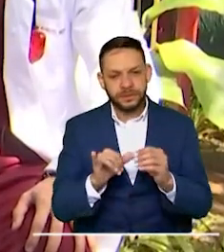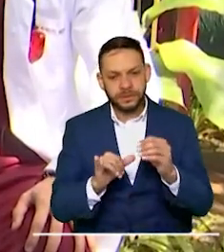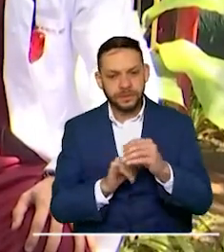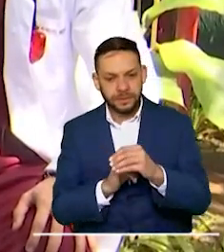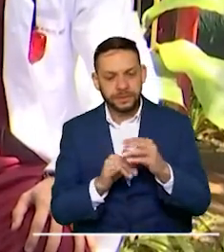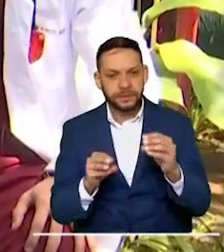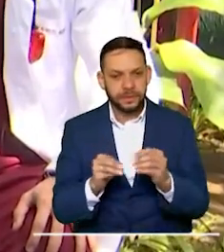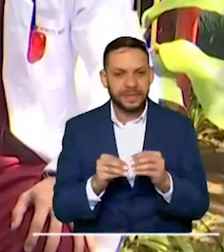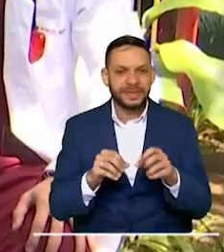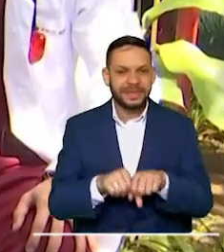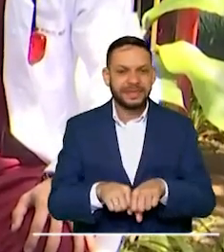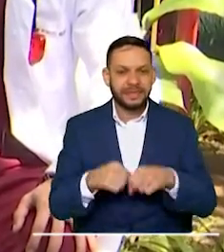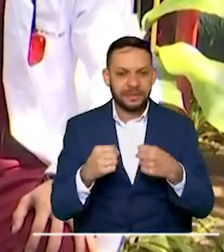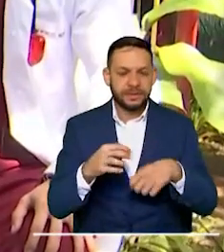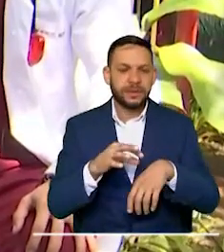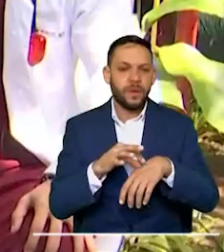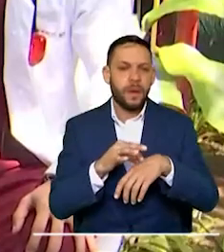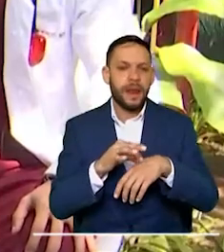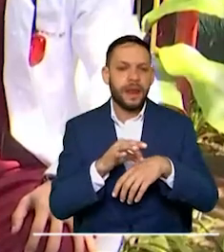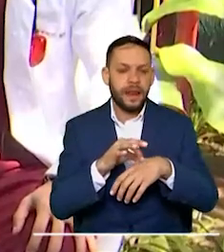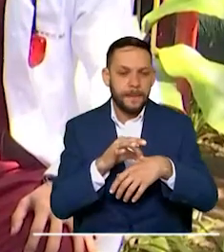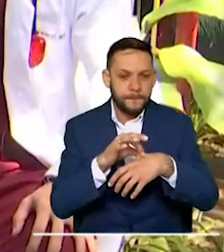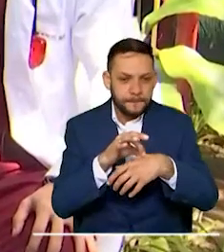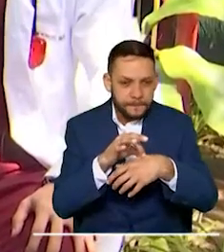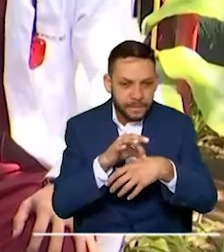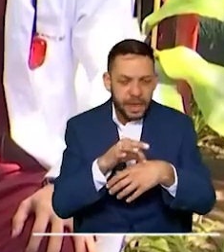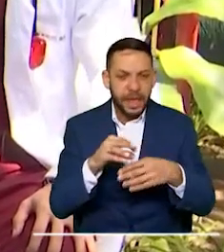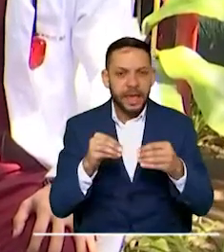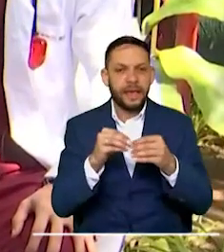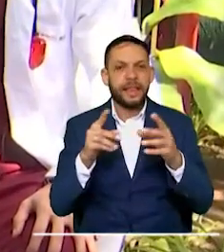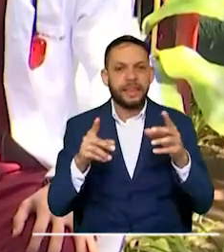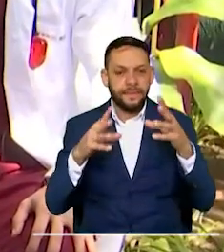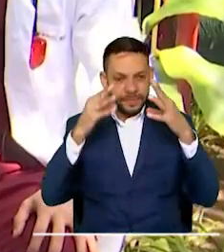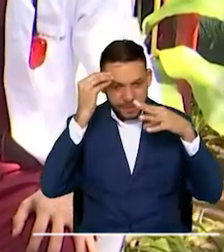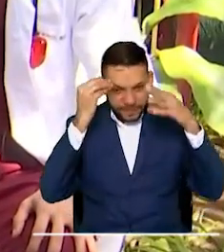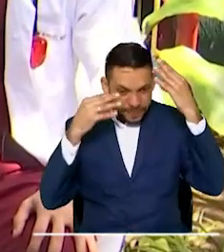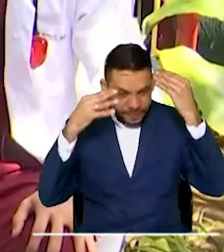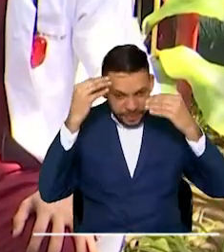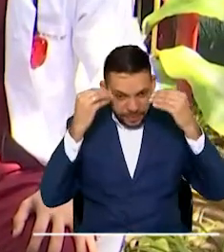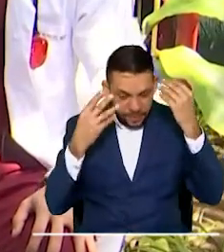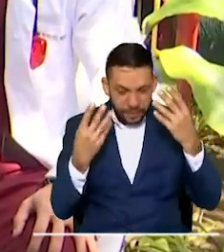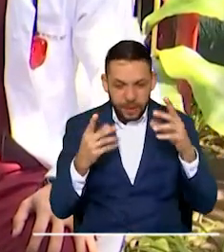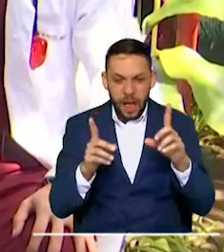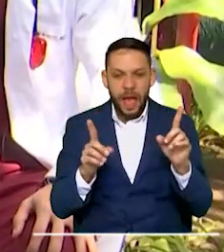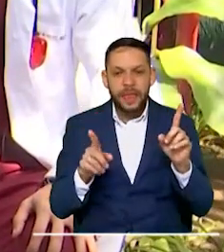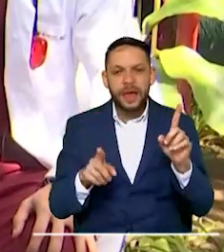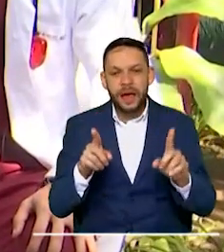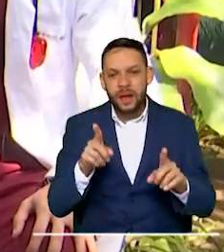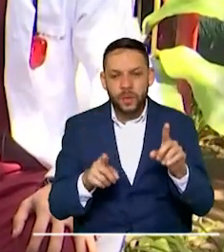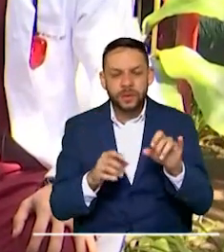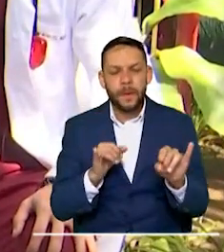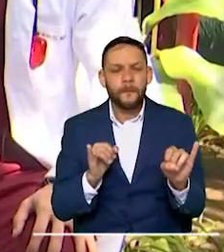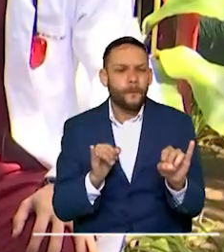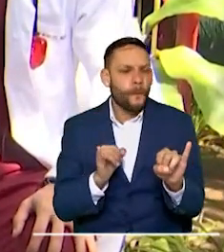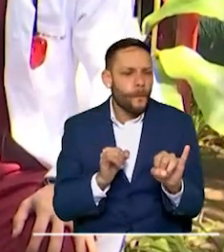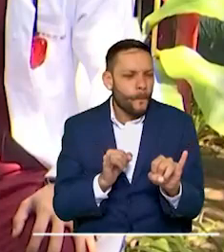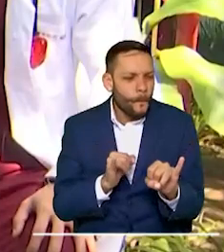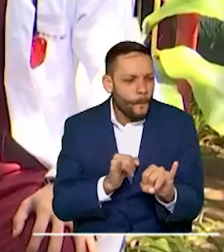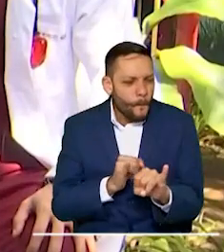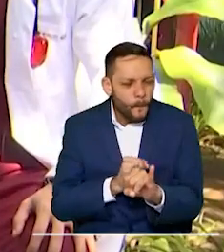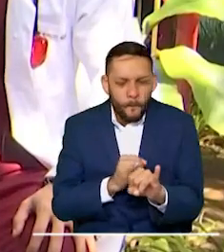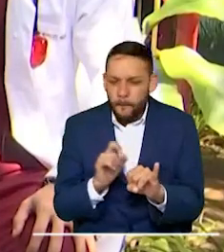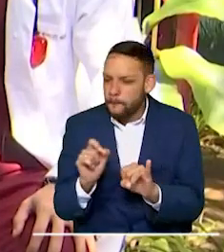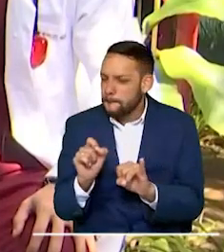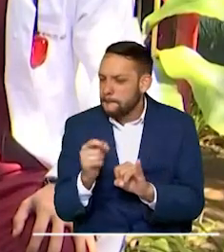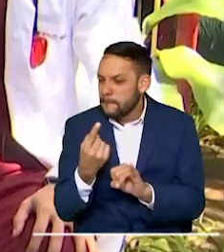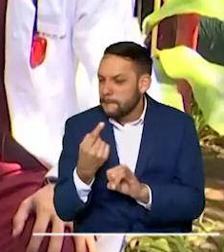piel, caída del cabello, dificultad para adelgazar, en fin. Y lo primero que hace cuando